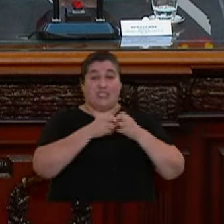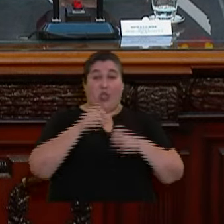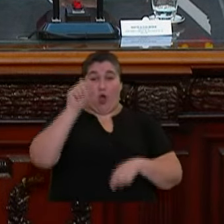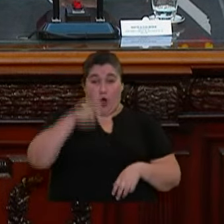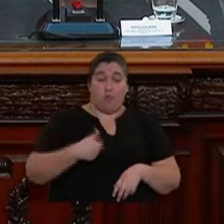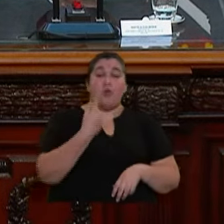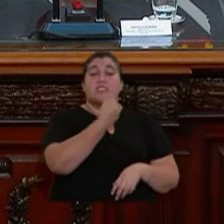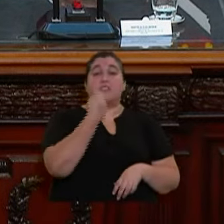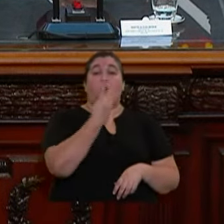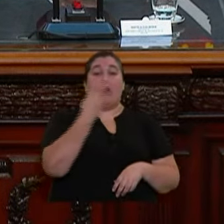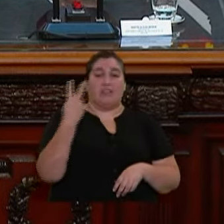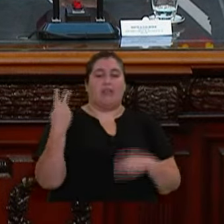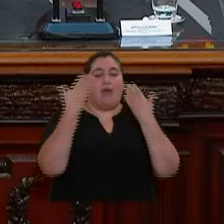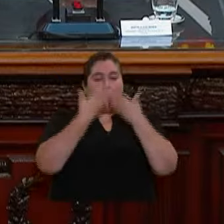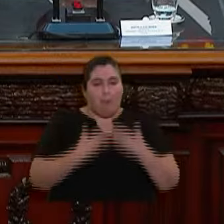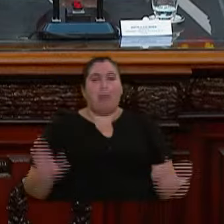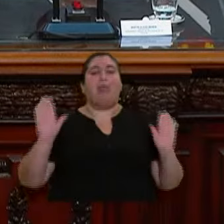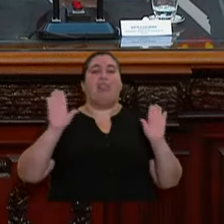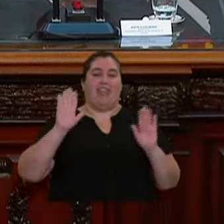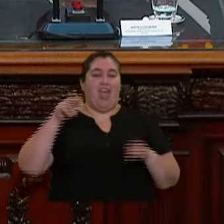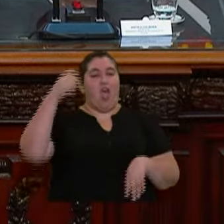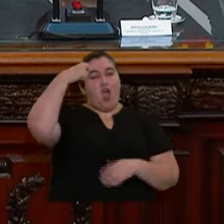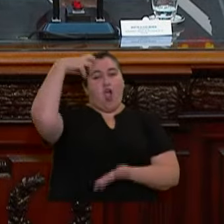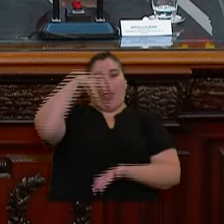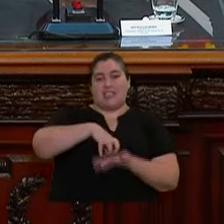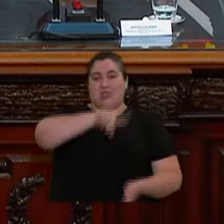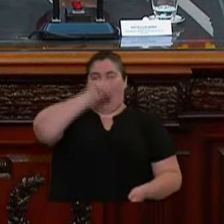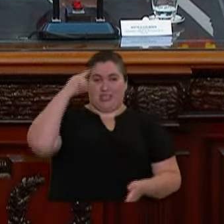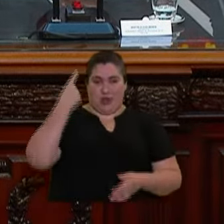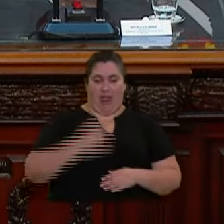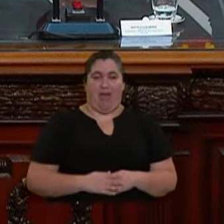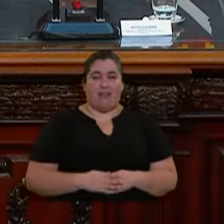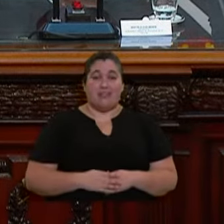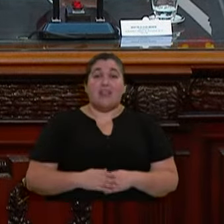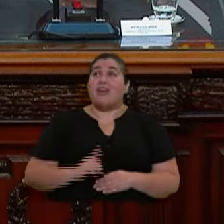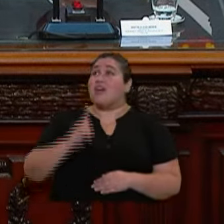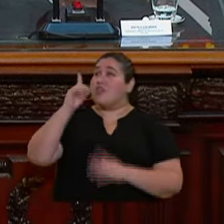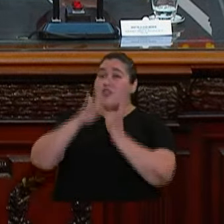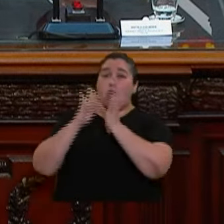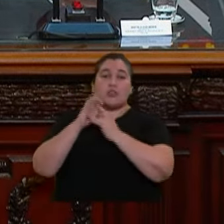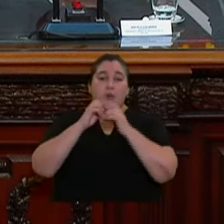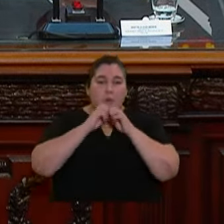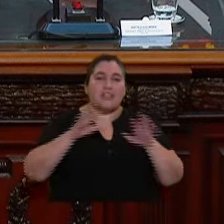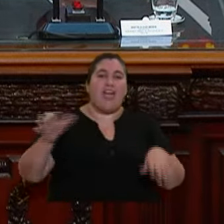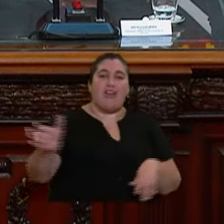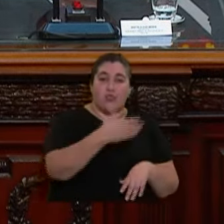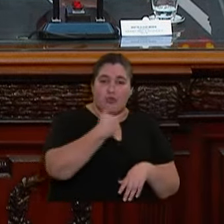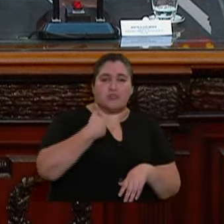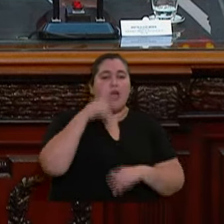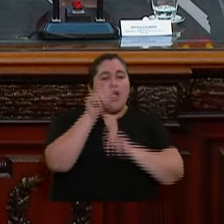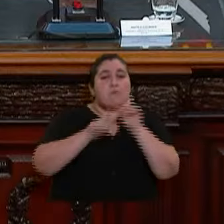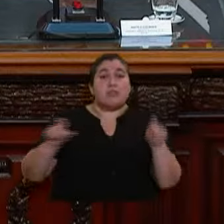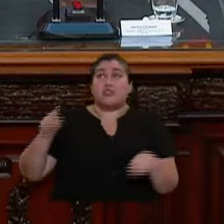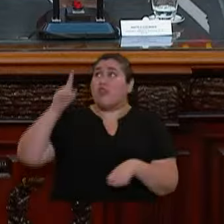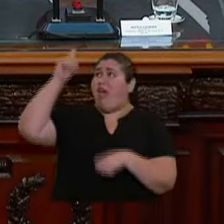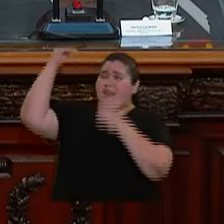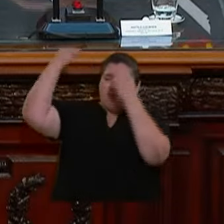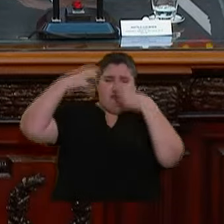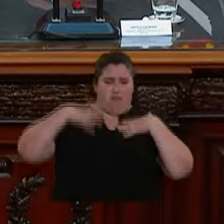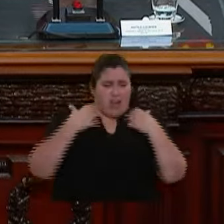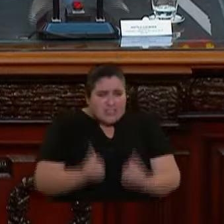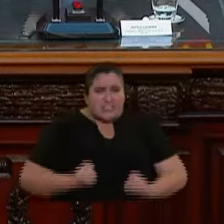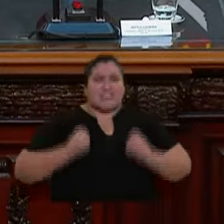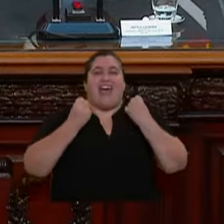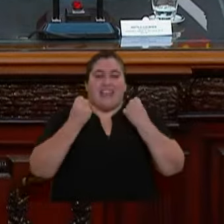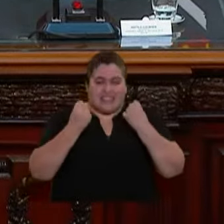número 142 del Honorable Congreso de la Nación. Que Dios bendiga a los argentinos y que la fuerza del cielo nos acompañe.